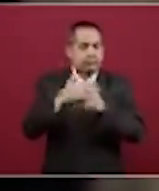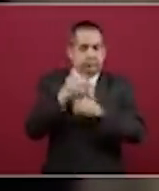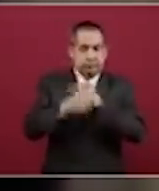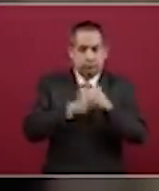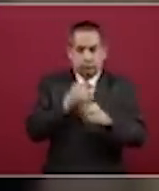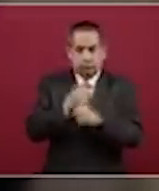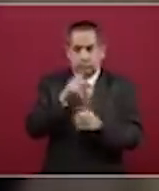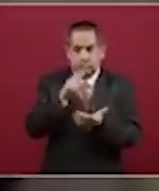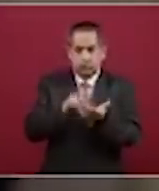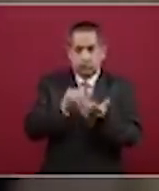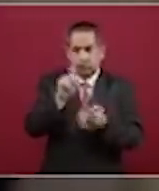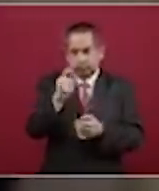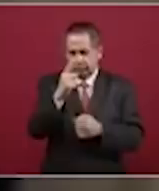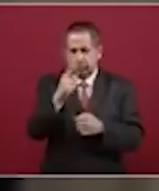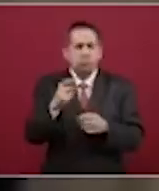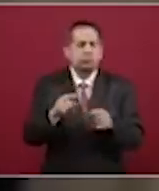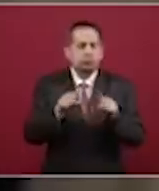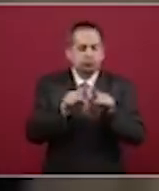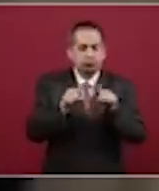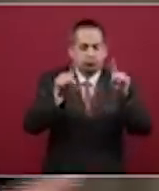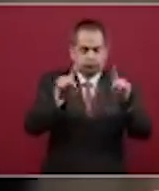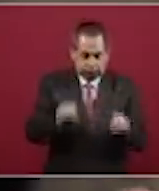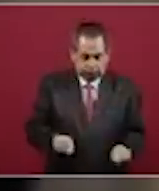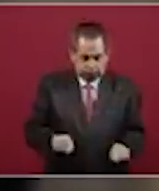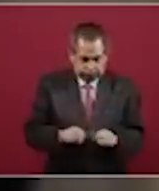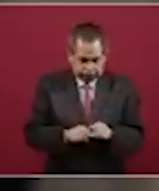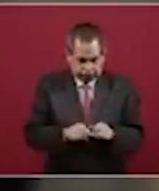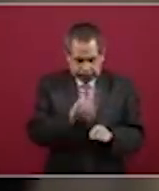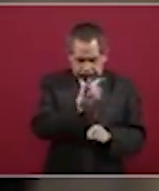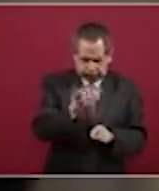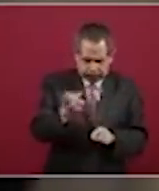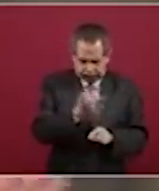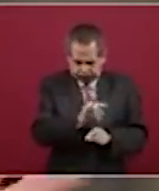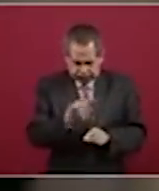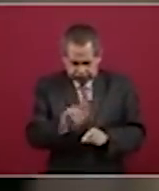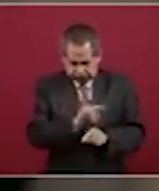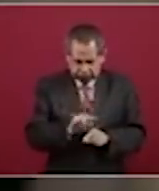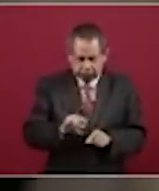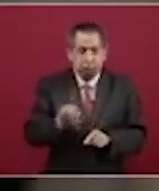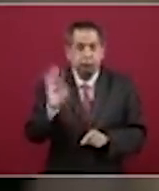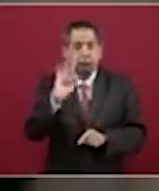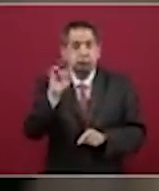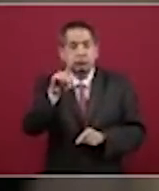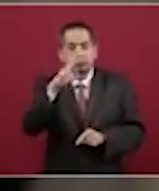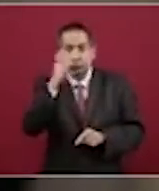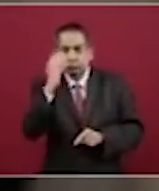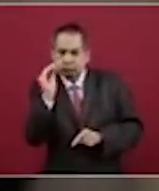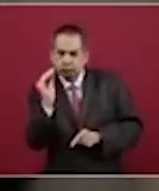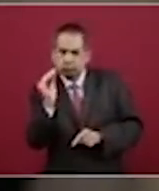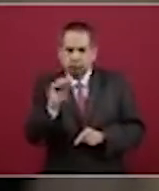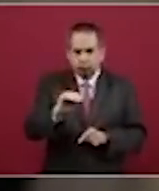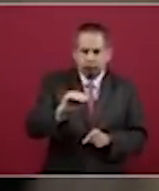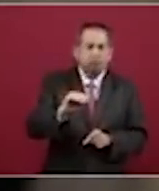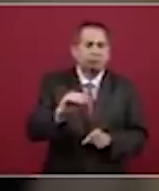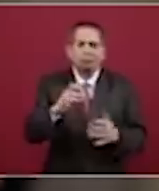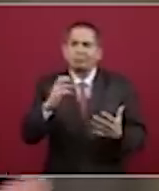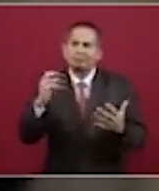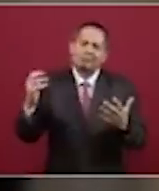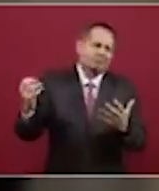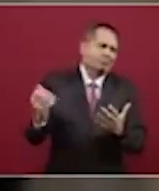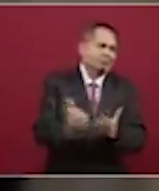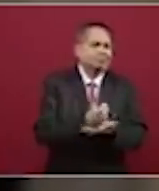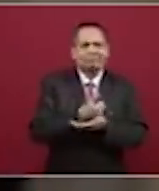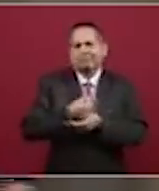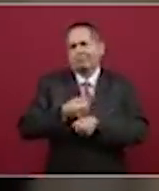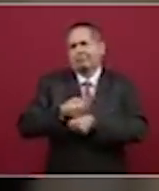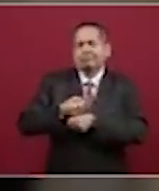2021, en la elección intermedia, arrasaría incluso las 17 gubernaturas. Y esto